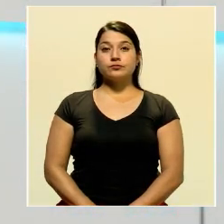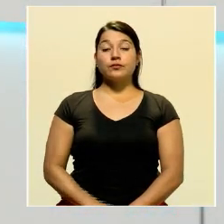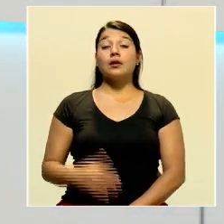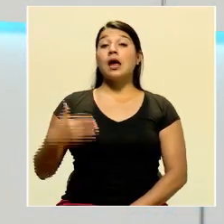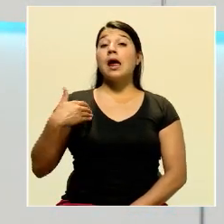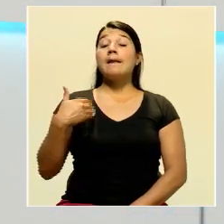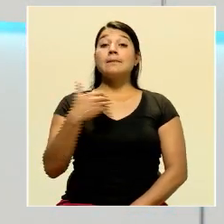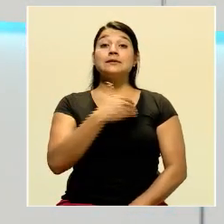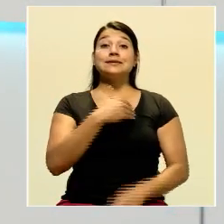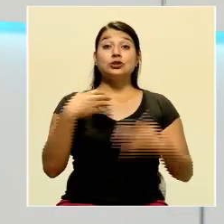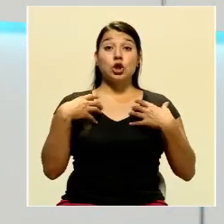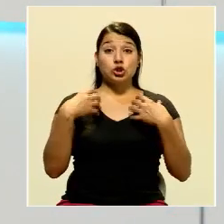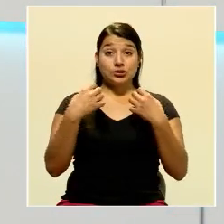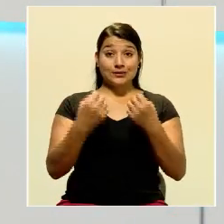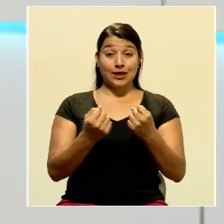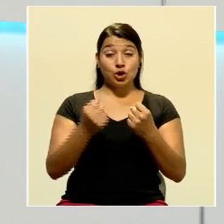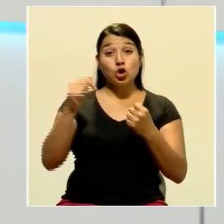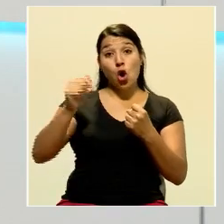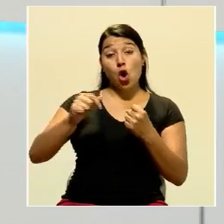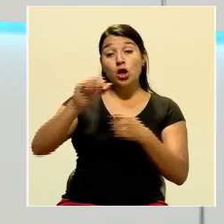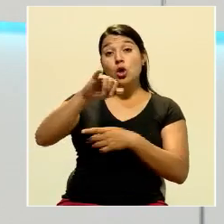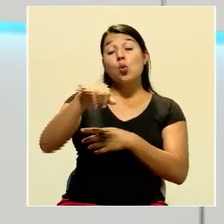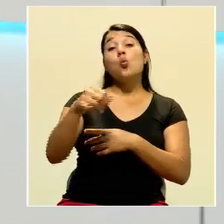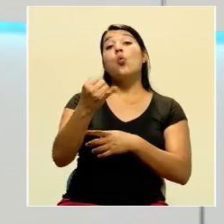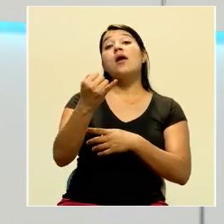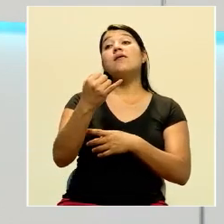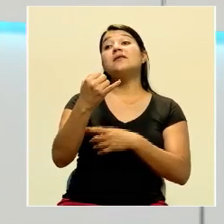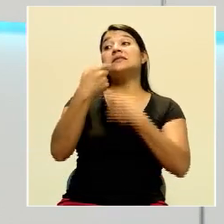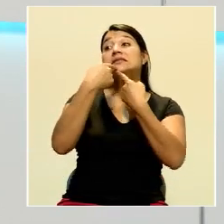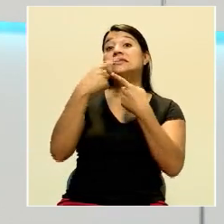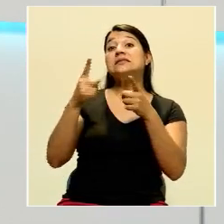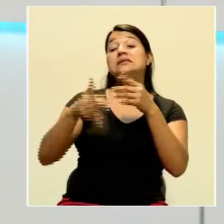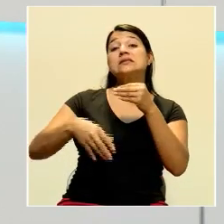El Ministerio de Salud reportó para este jueves